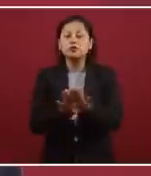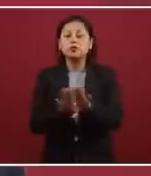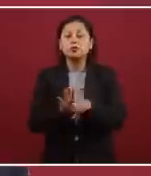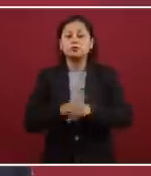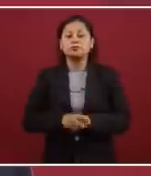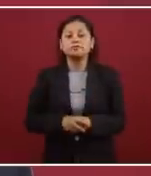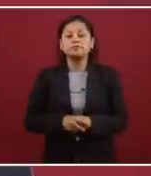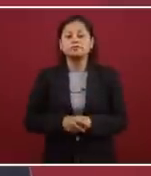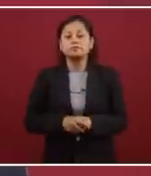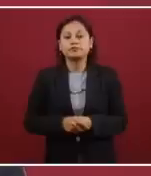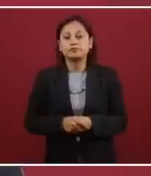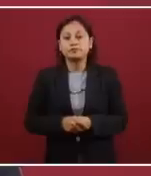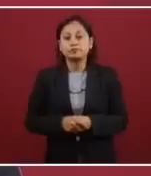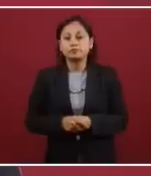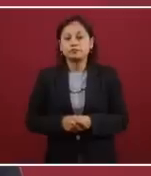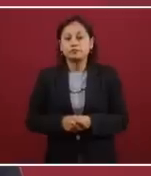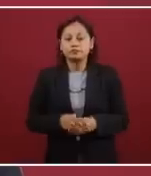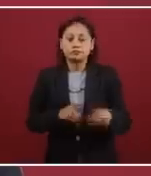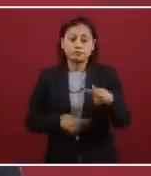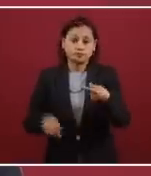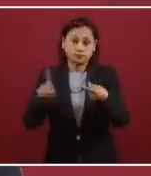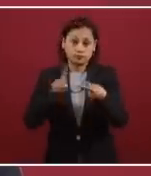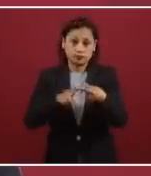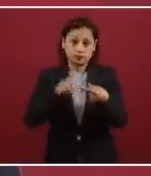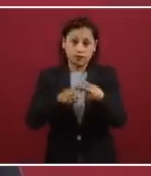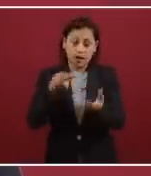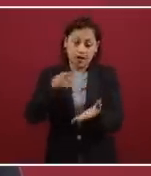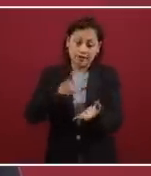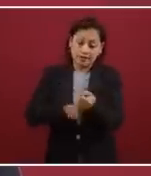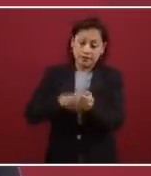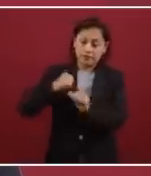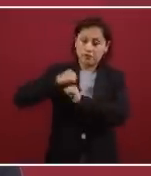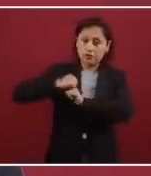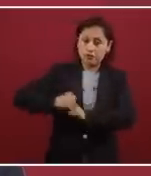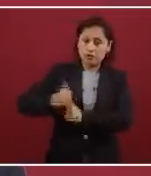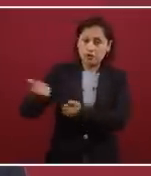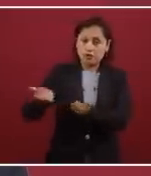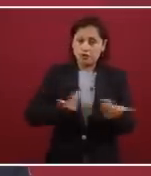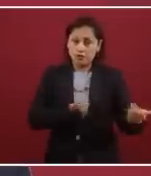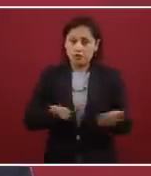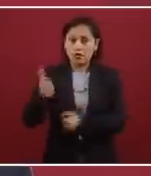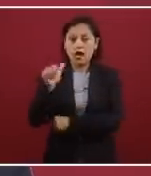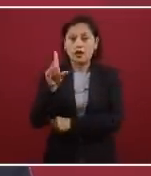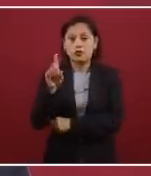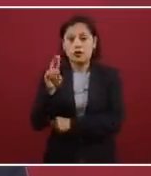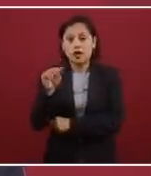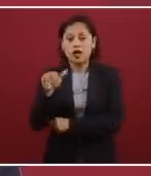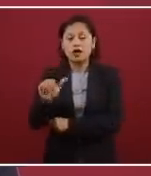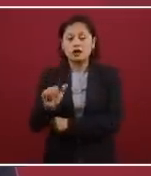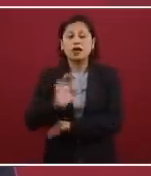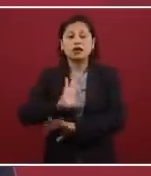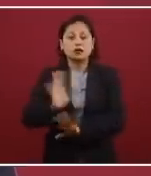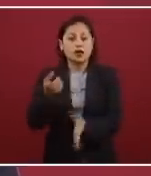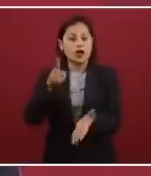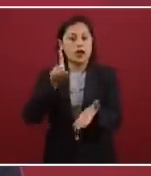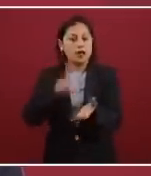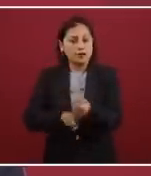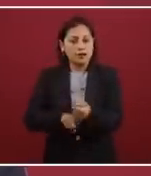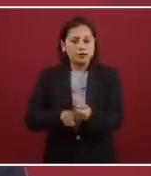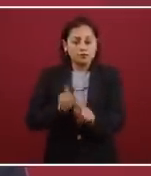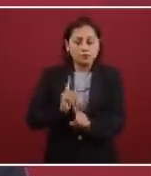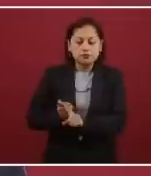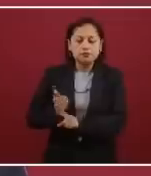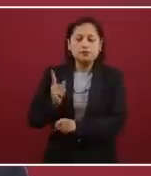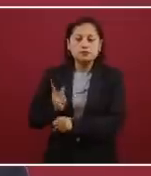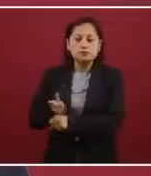que era el manejo de las aduanas. Por eso el cambio. La persona